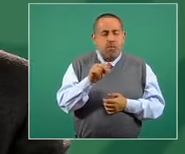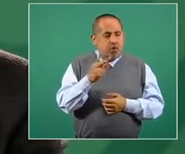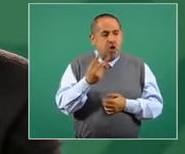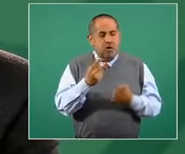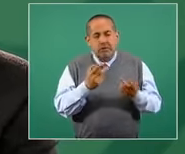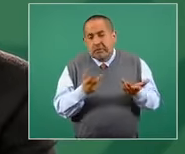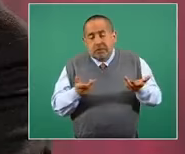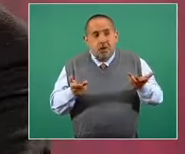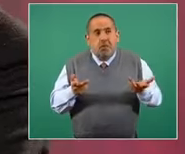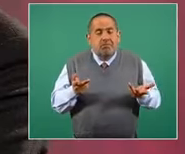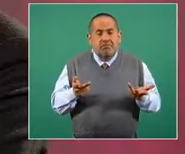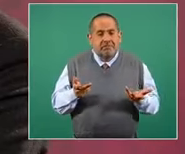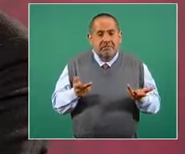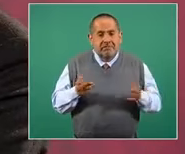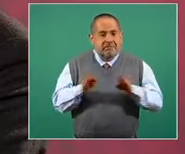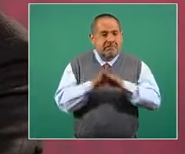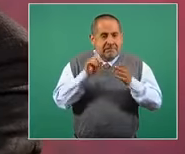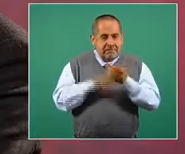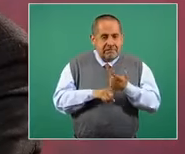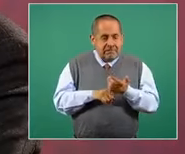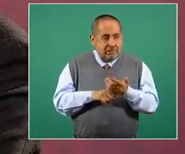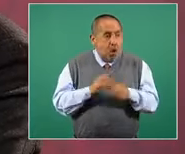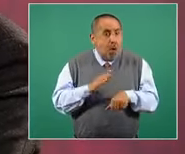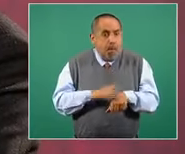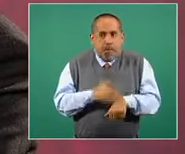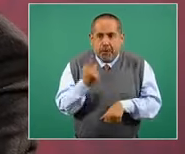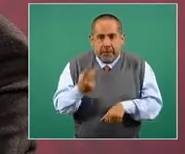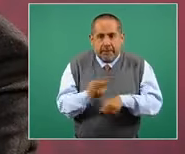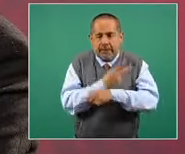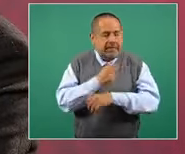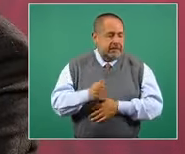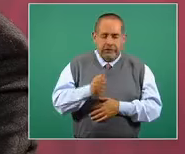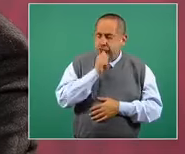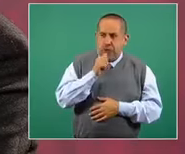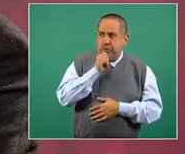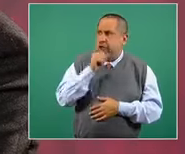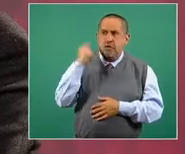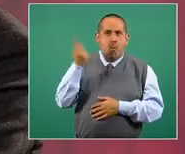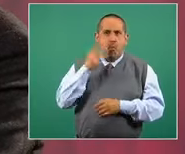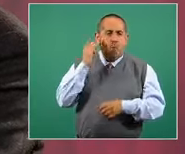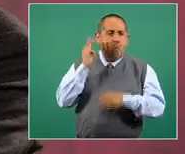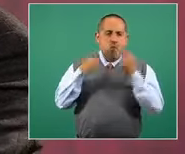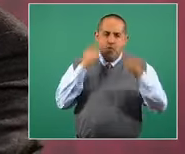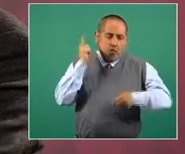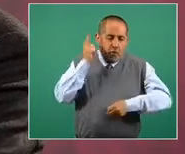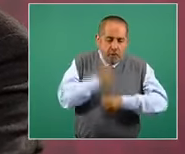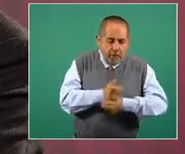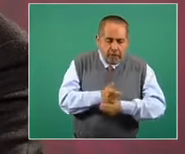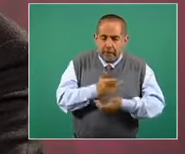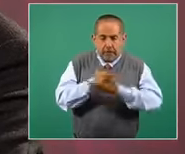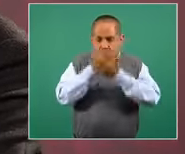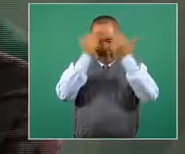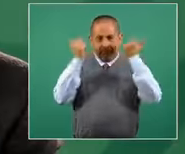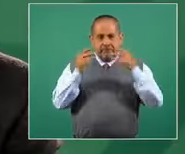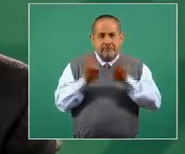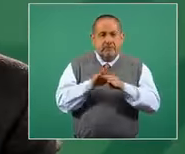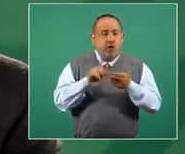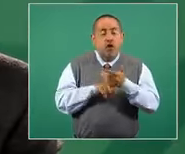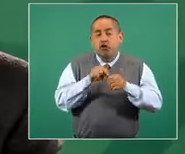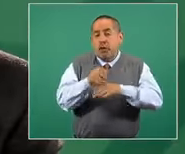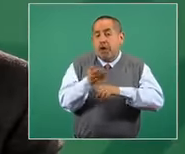la identificación de por qué ocurre no se conoce por completo para el caso específico de